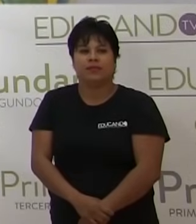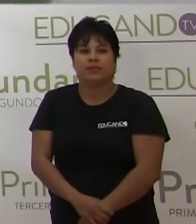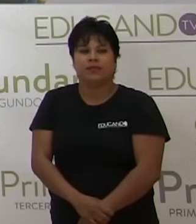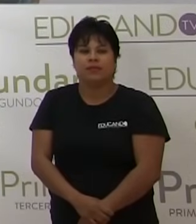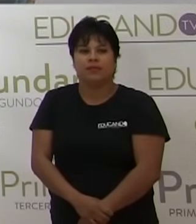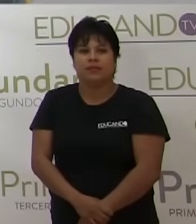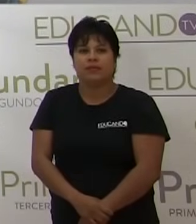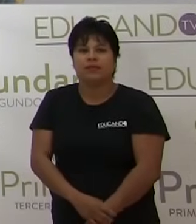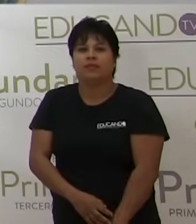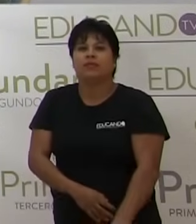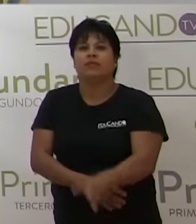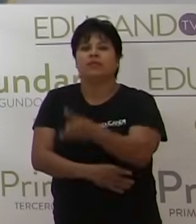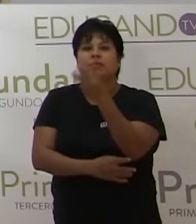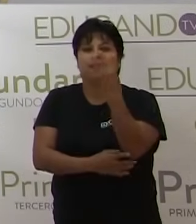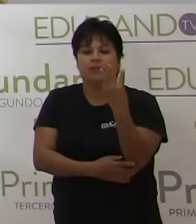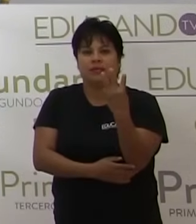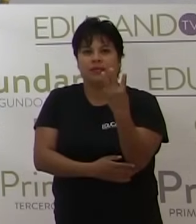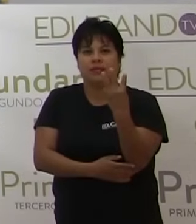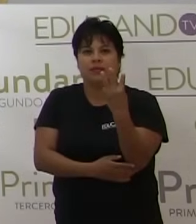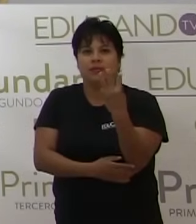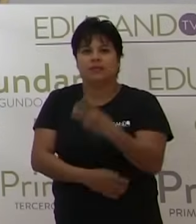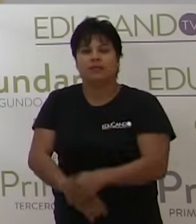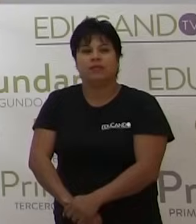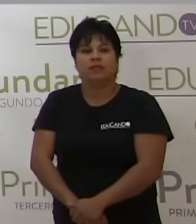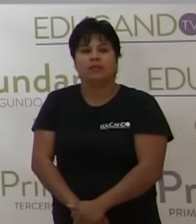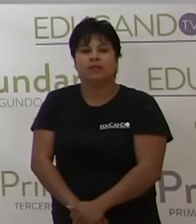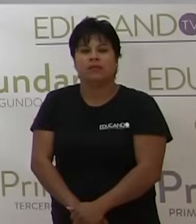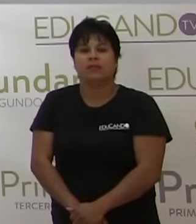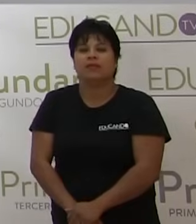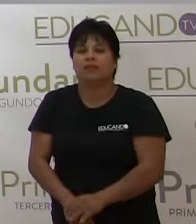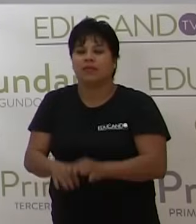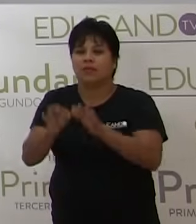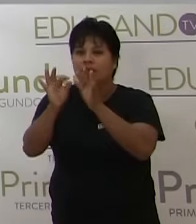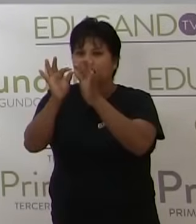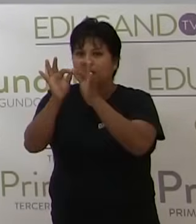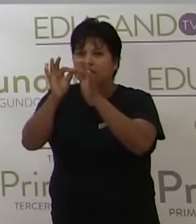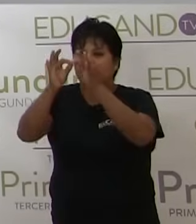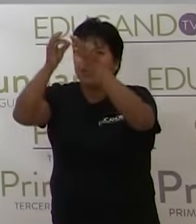casa a las tres colgar